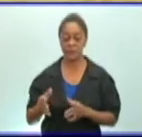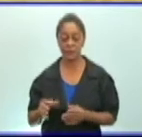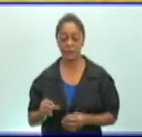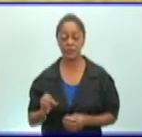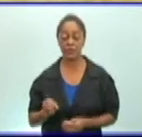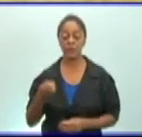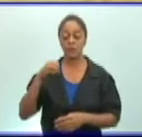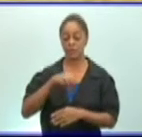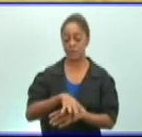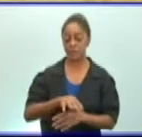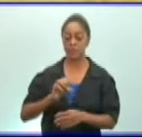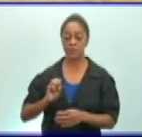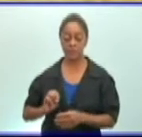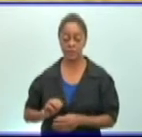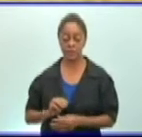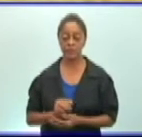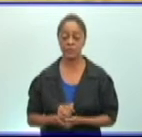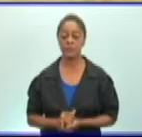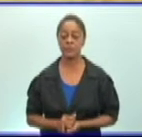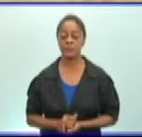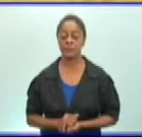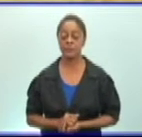abundantes entrantes y salientes.